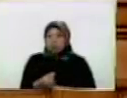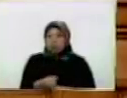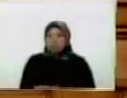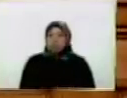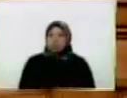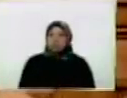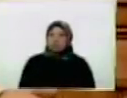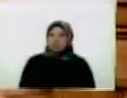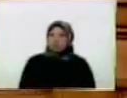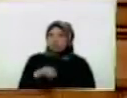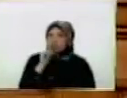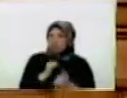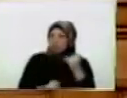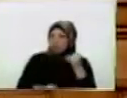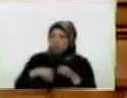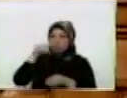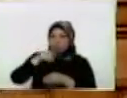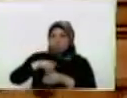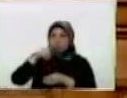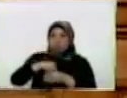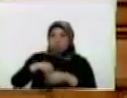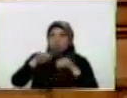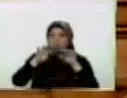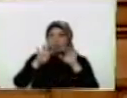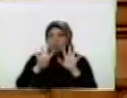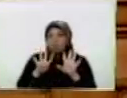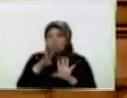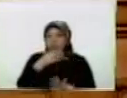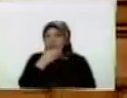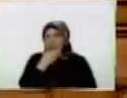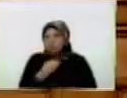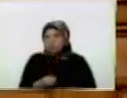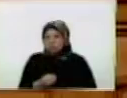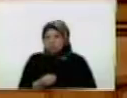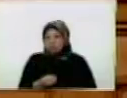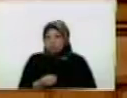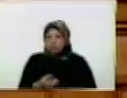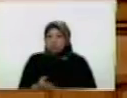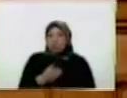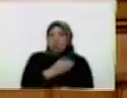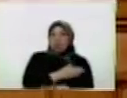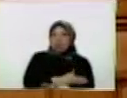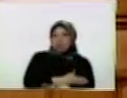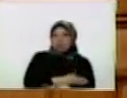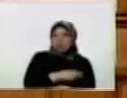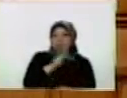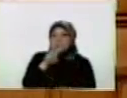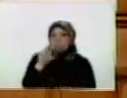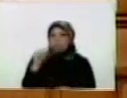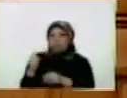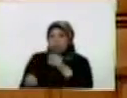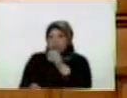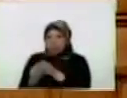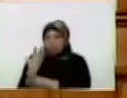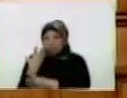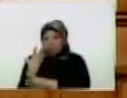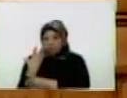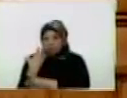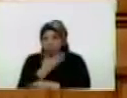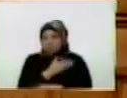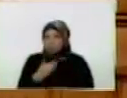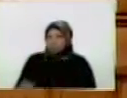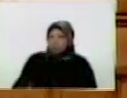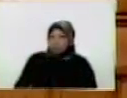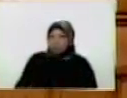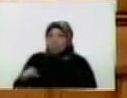Las últimas elecciones fueron el 9 de diciembre y un poquito más atrás el 20 de mayo. Las elecciones presidenciales,